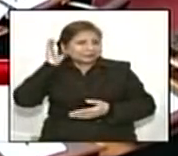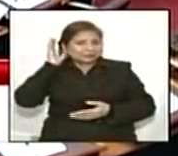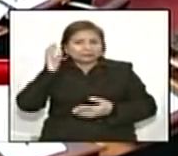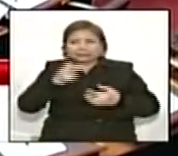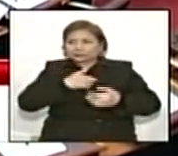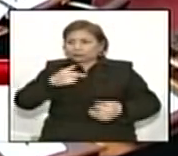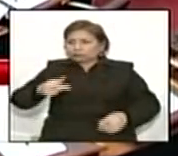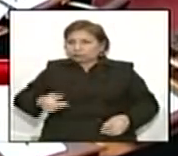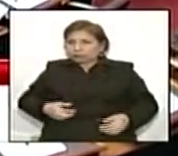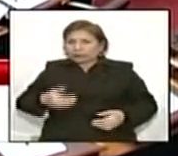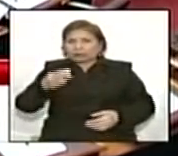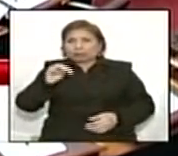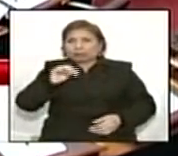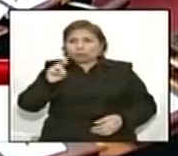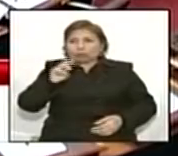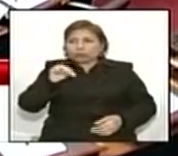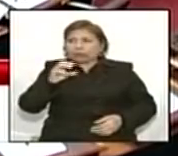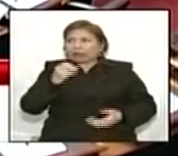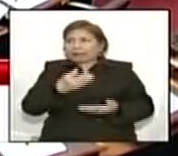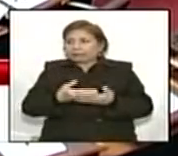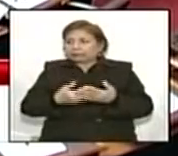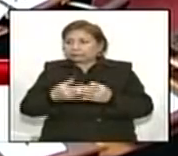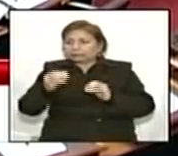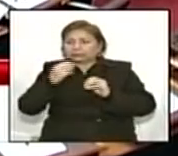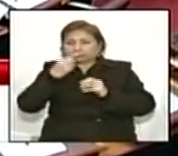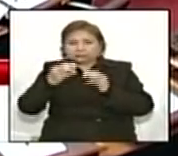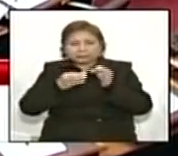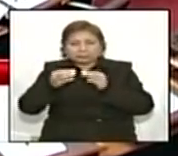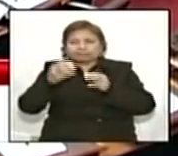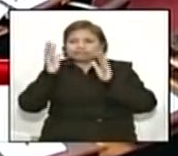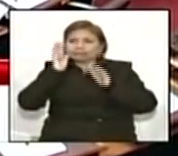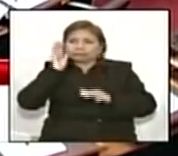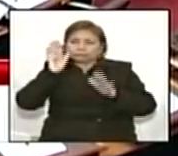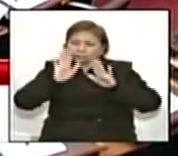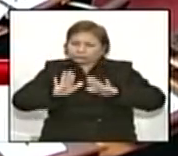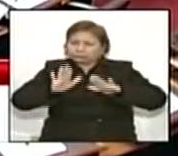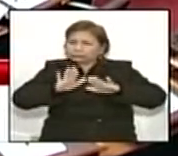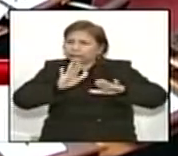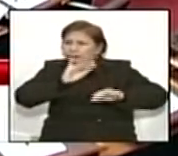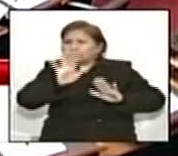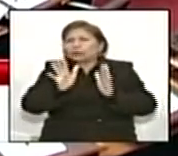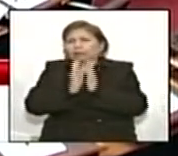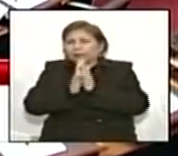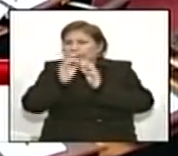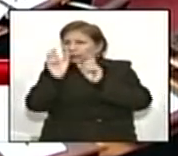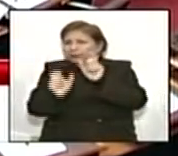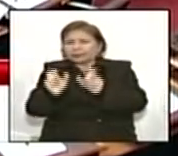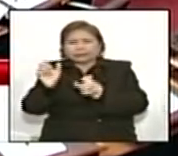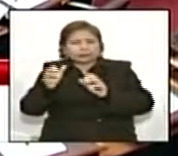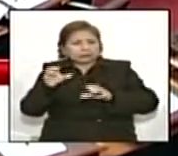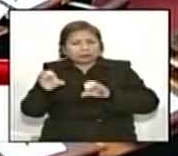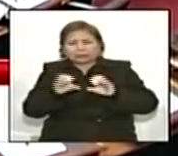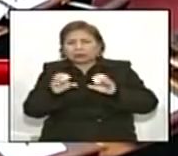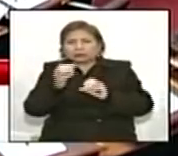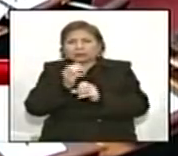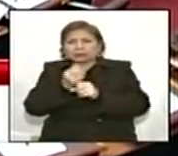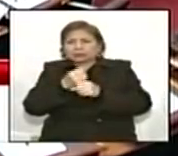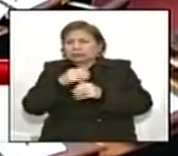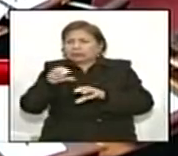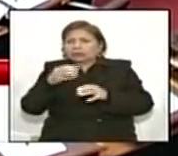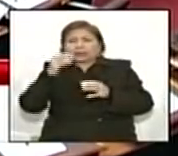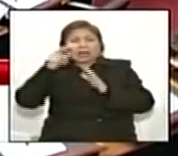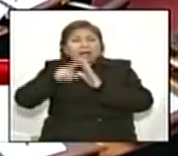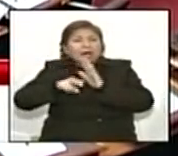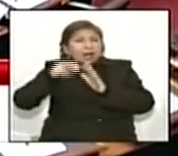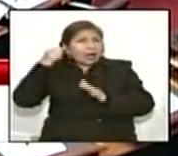proceso de vacancia? Bueno, Carlos ahí narraba que eran las que están detrás de la presentación de la